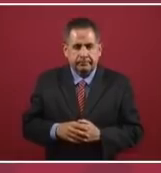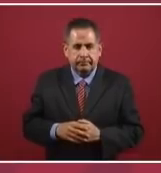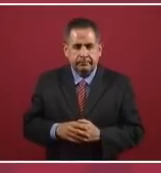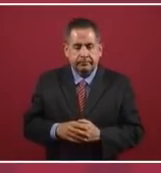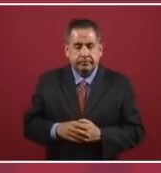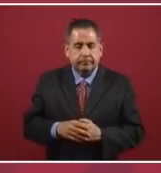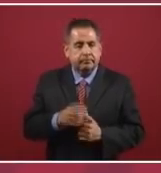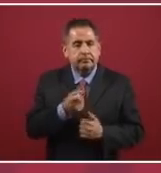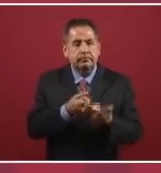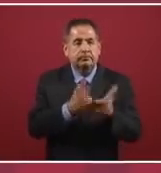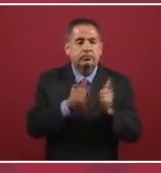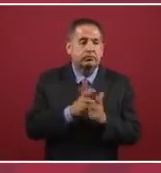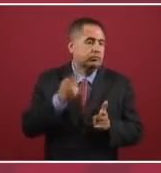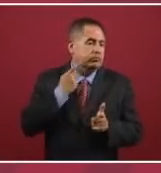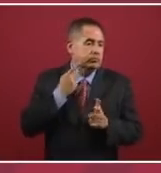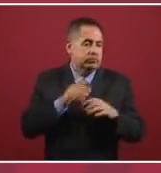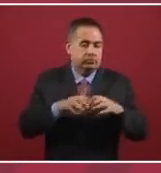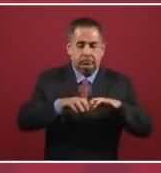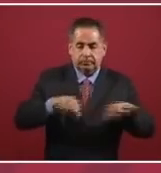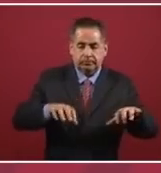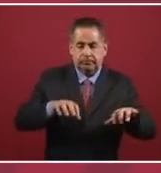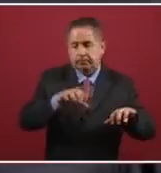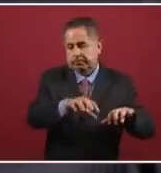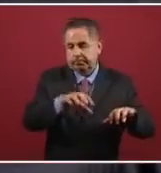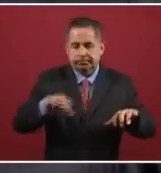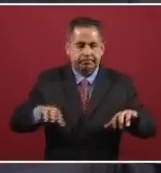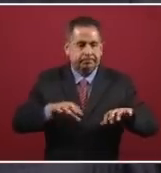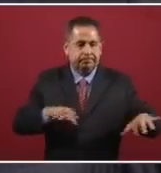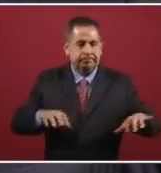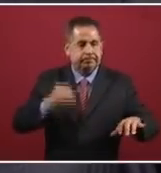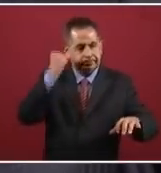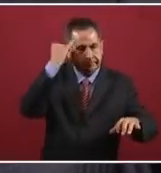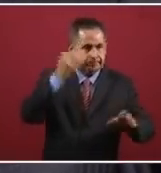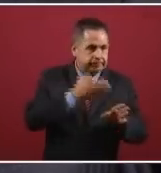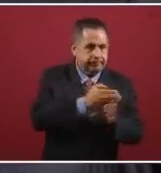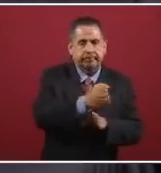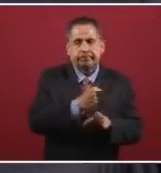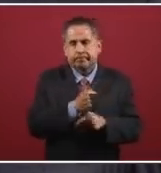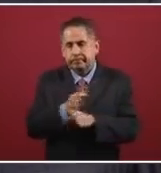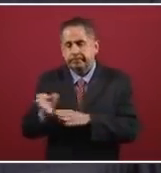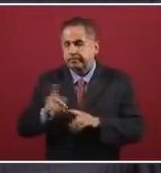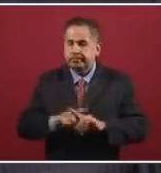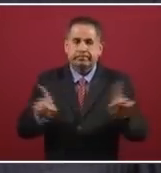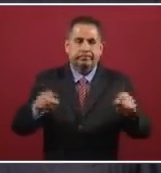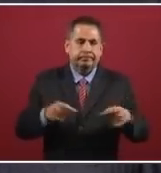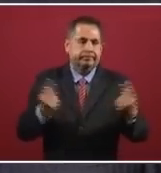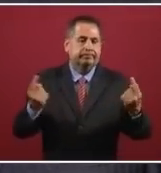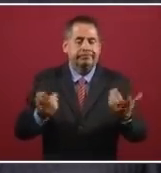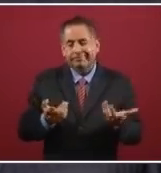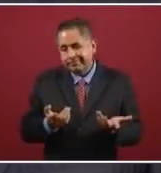hay partidos y posturas políticas.